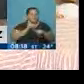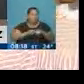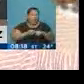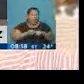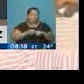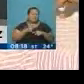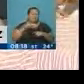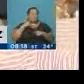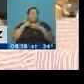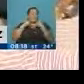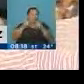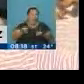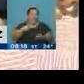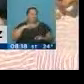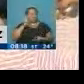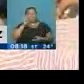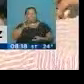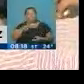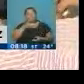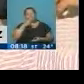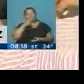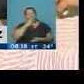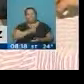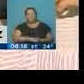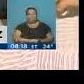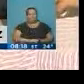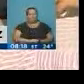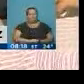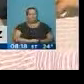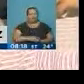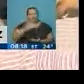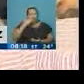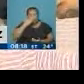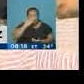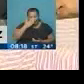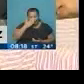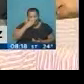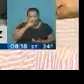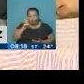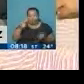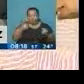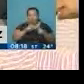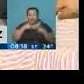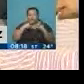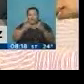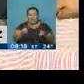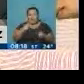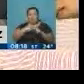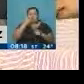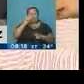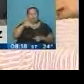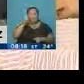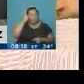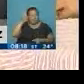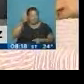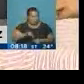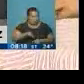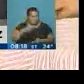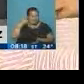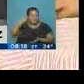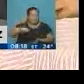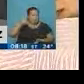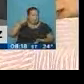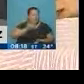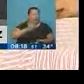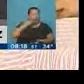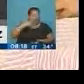las propias demandas, si vemos la demanda de Córdoba no contempla el reclamo por el 1,9% que financia la